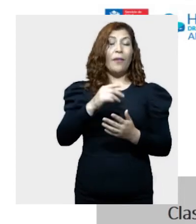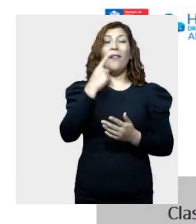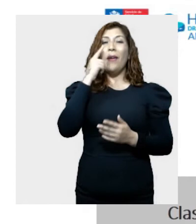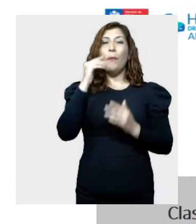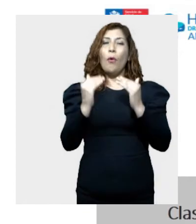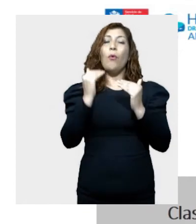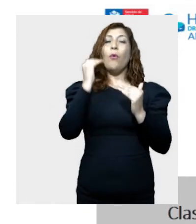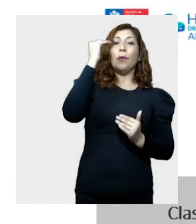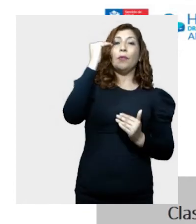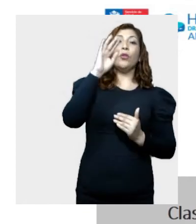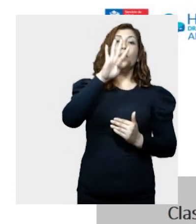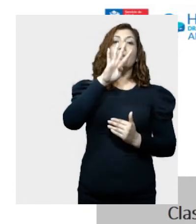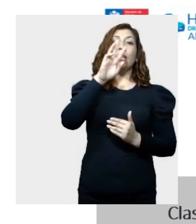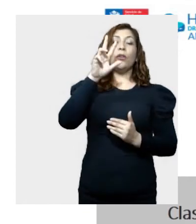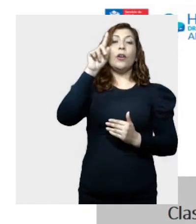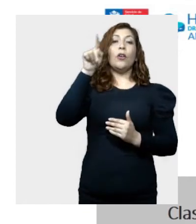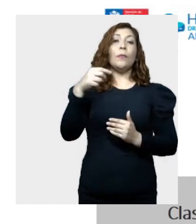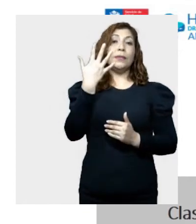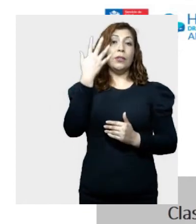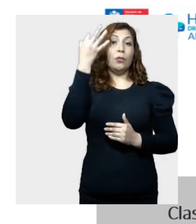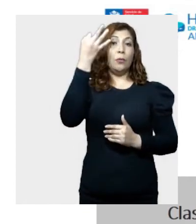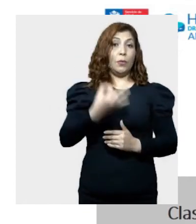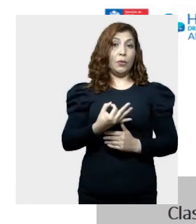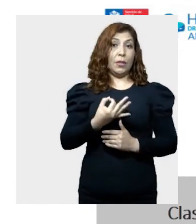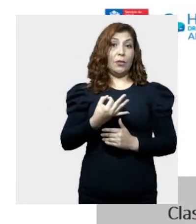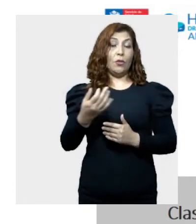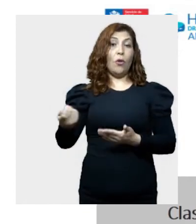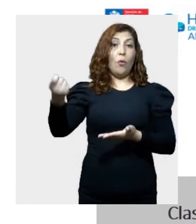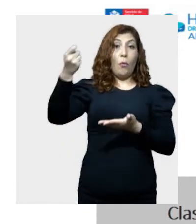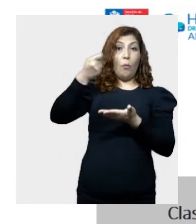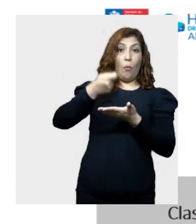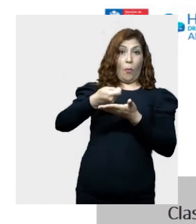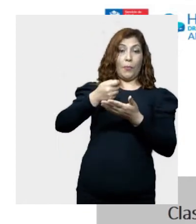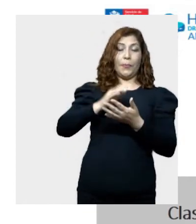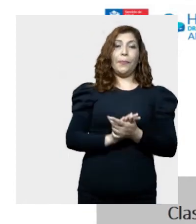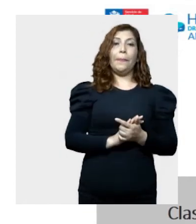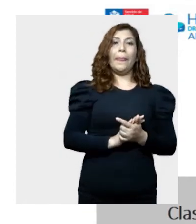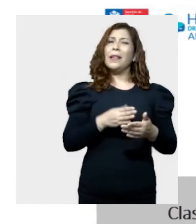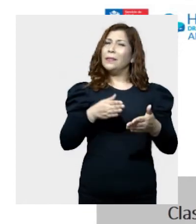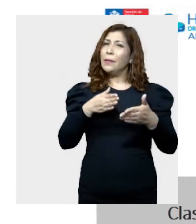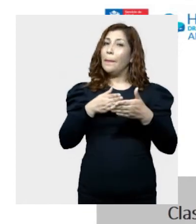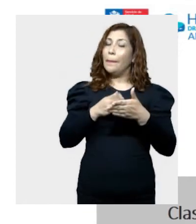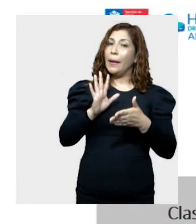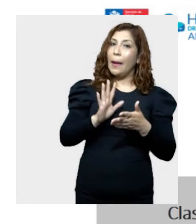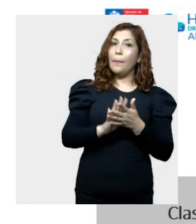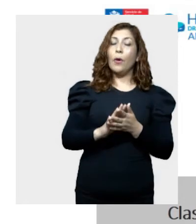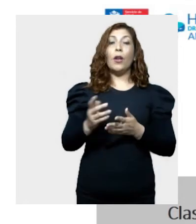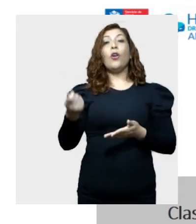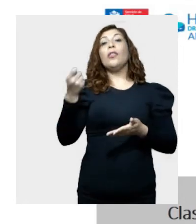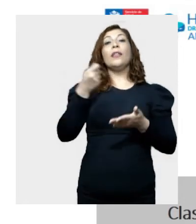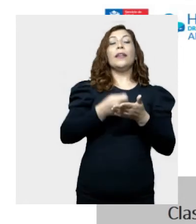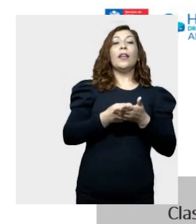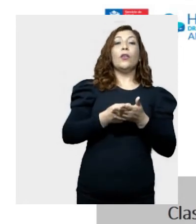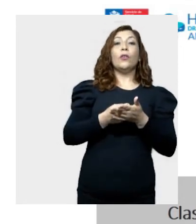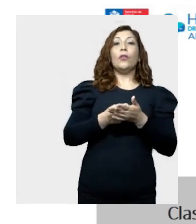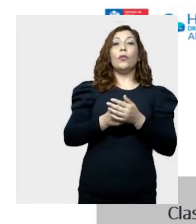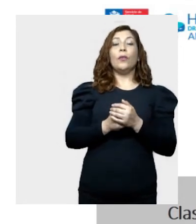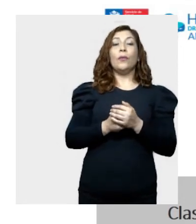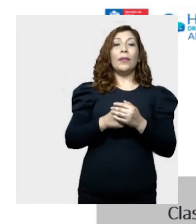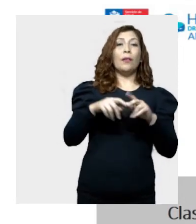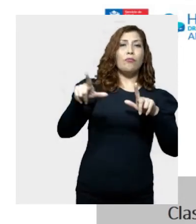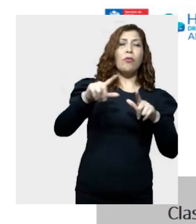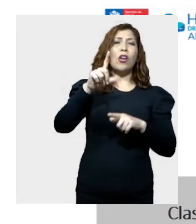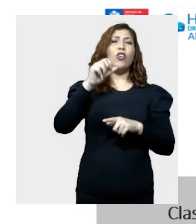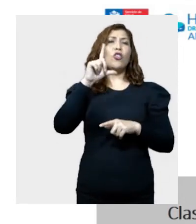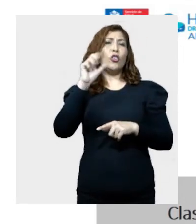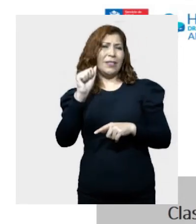un aumento del 49,5% en los ingresos. Si nos detenemos en los ingresos de la operación, glosa